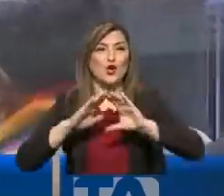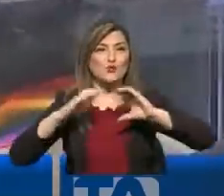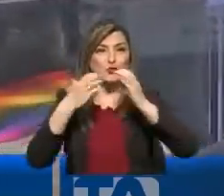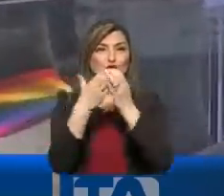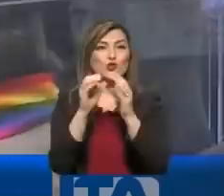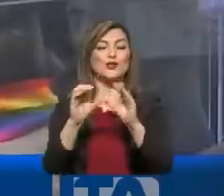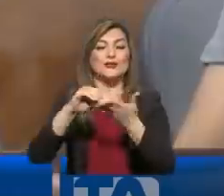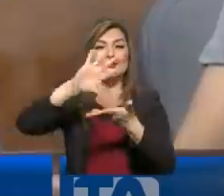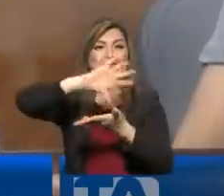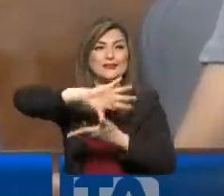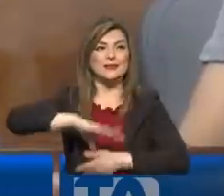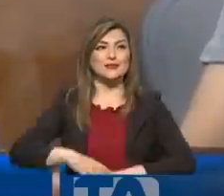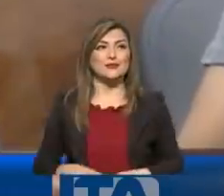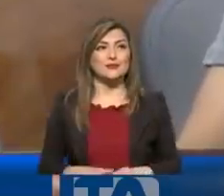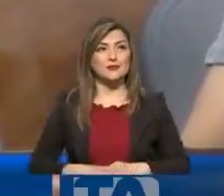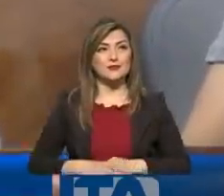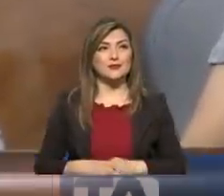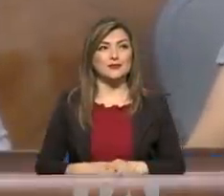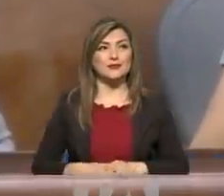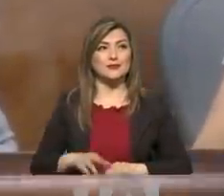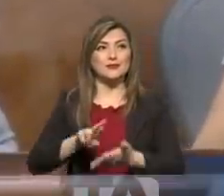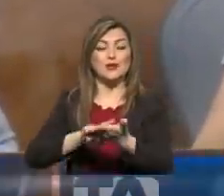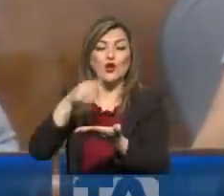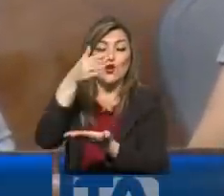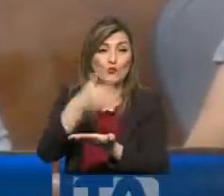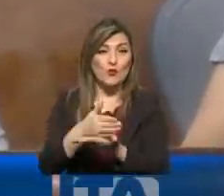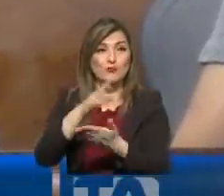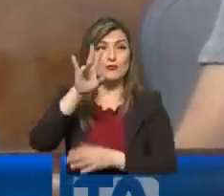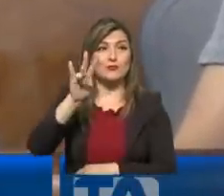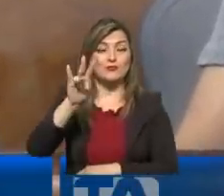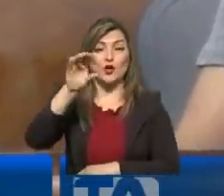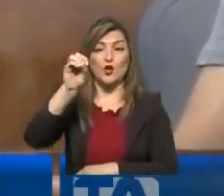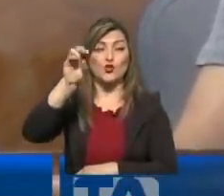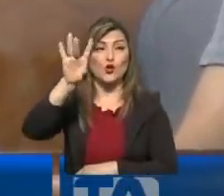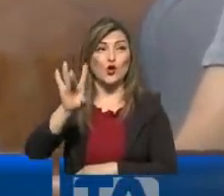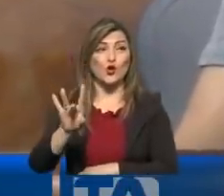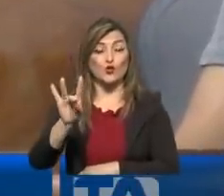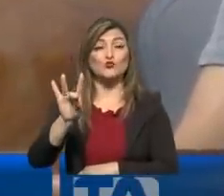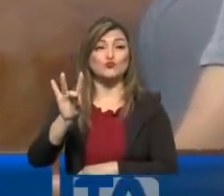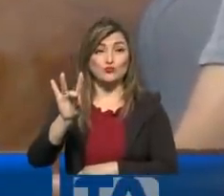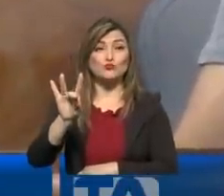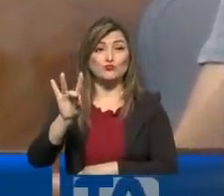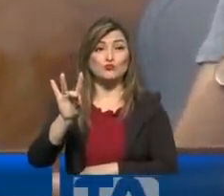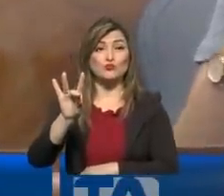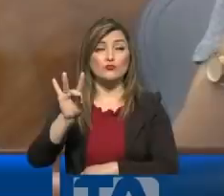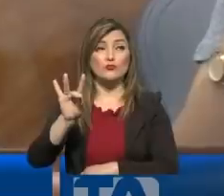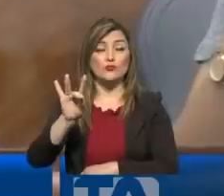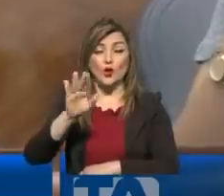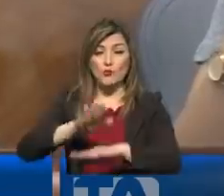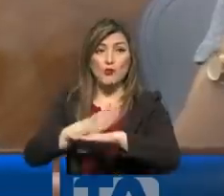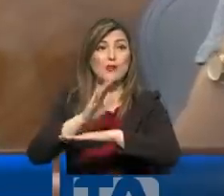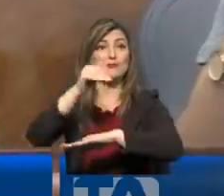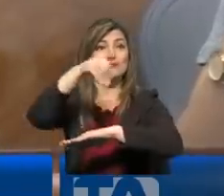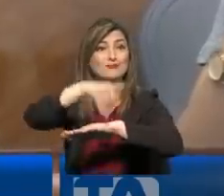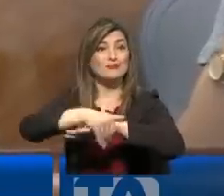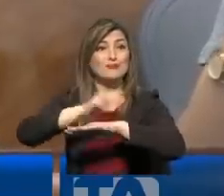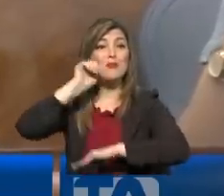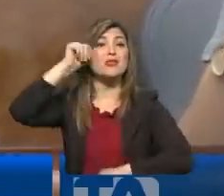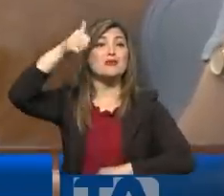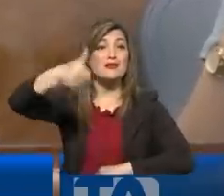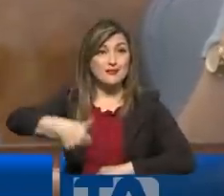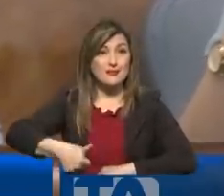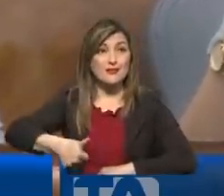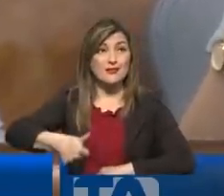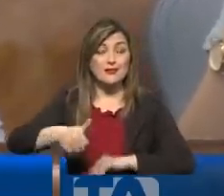comisiones legislativas. Se suspende la sesión 708 convocada para esta tarde y se instalará el día de